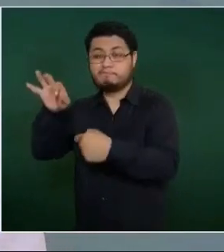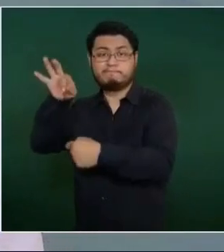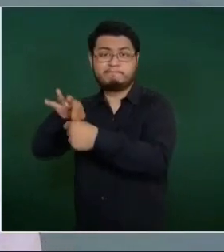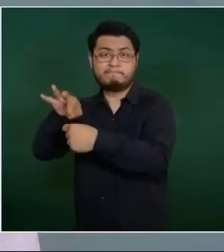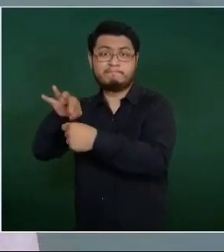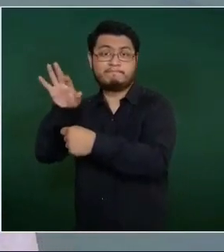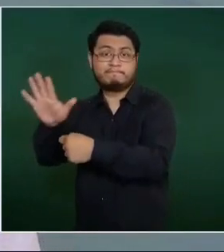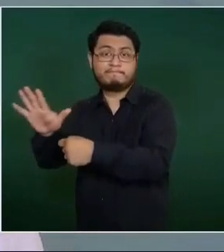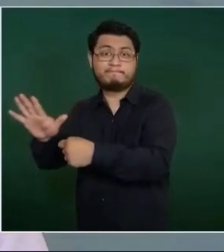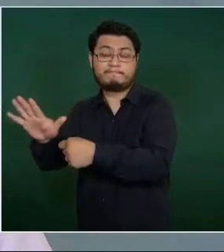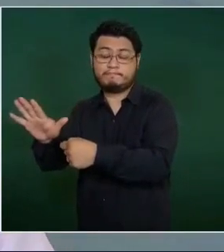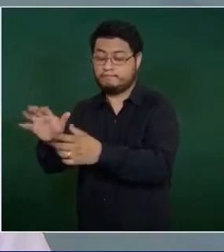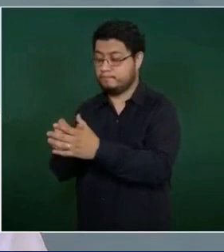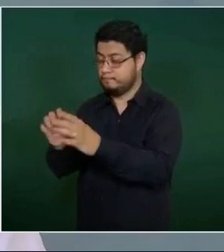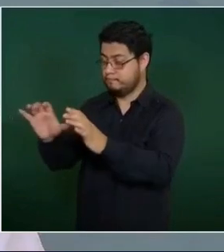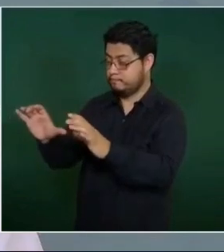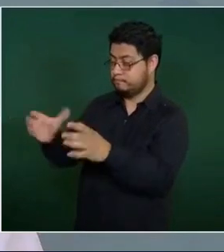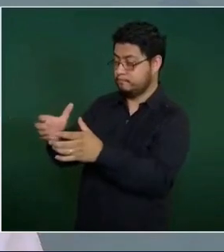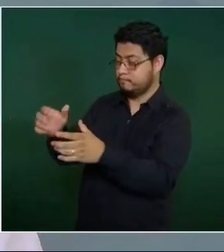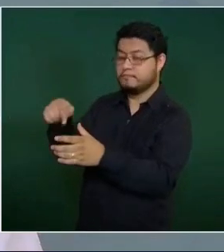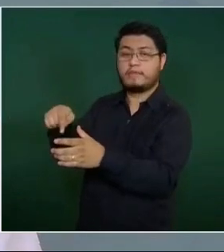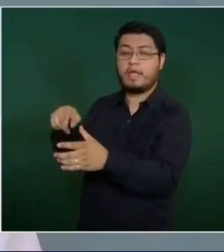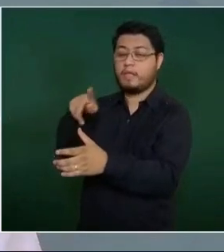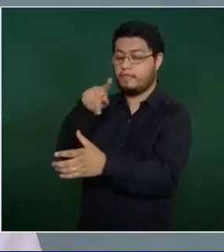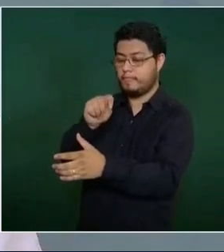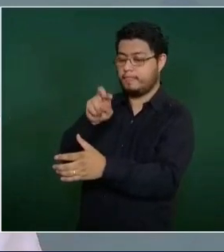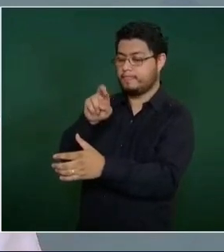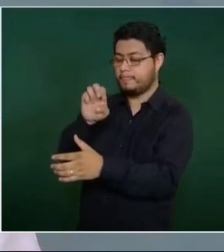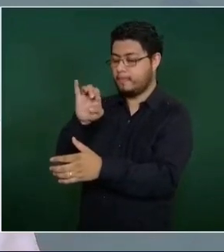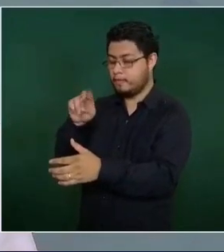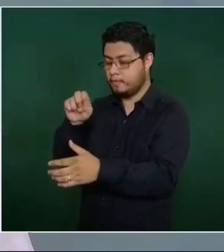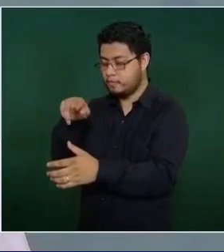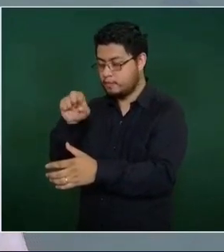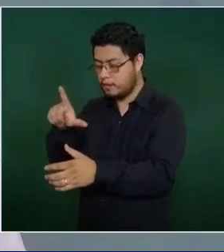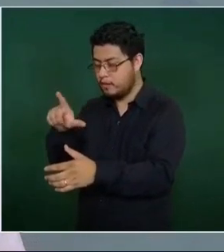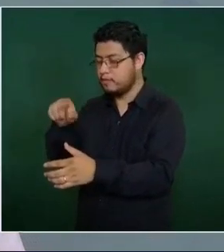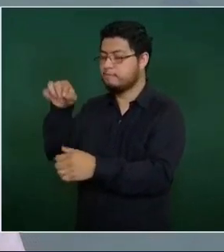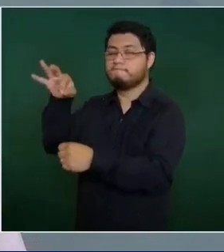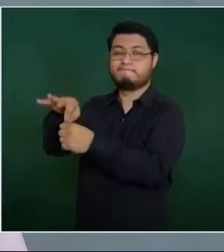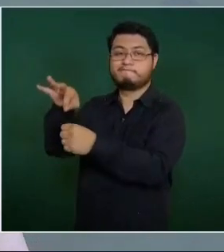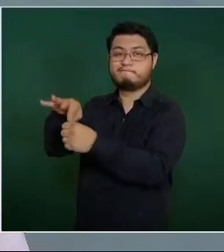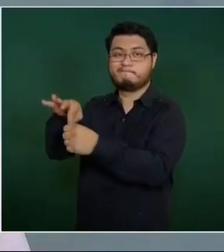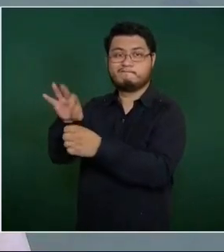en el Tribunal Electoral.